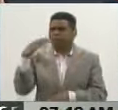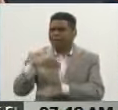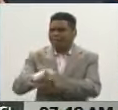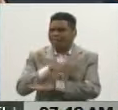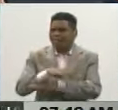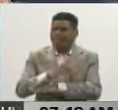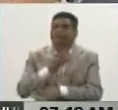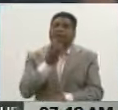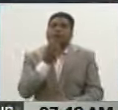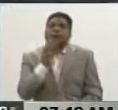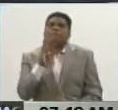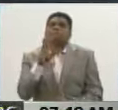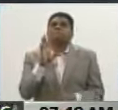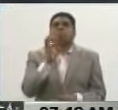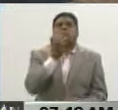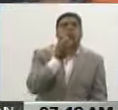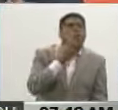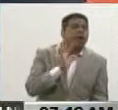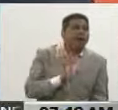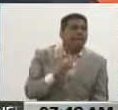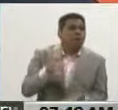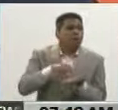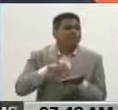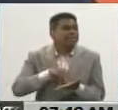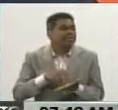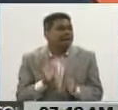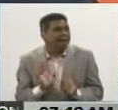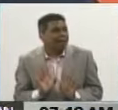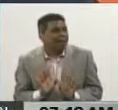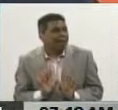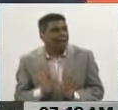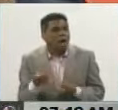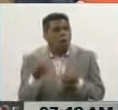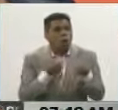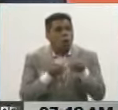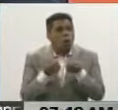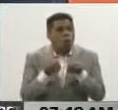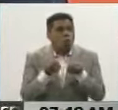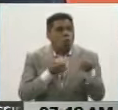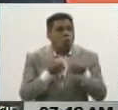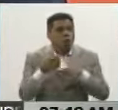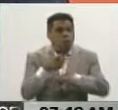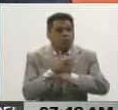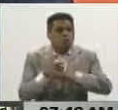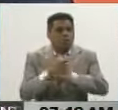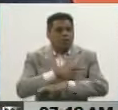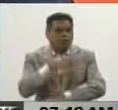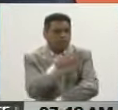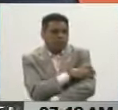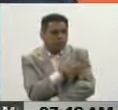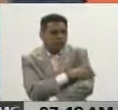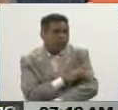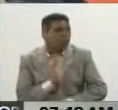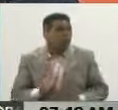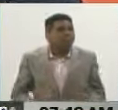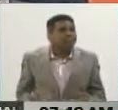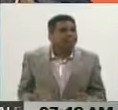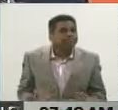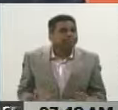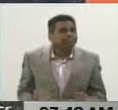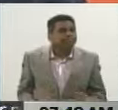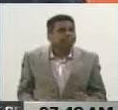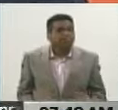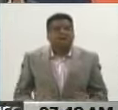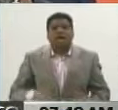estado Miranda y en otros países que están gobernados por el neoliberalismo porque se desconocen sus derechos, ¿no? Estamos en